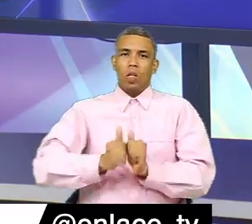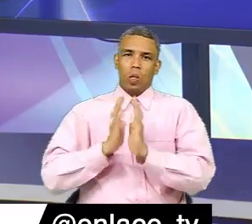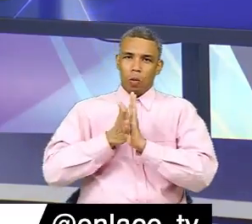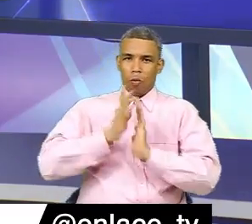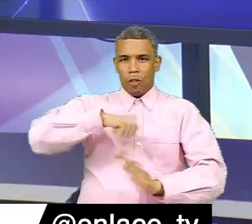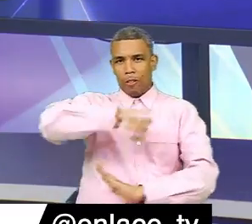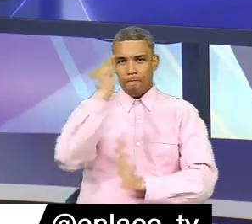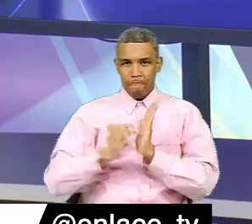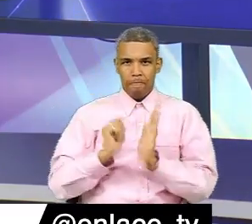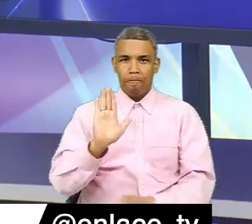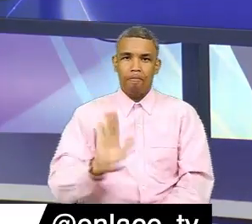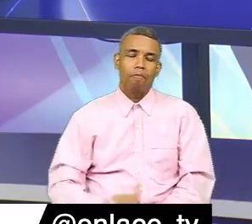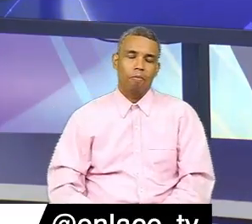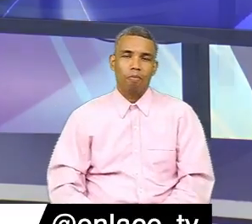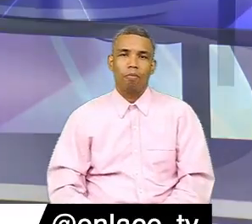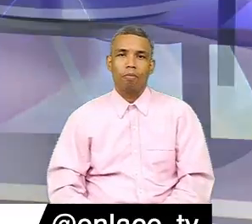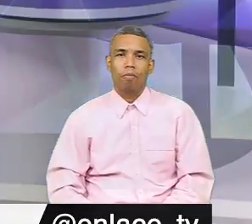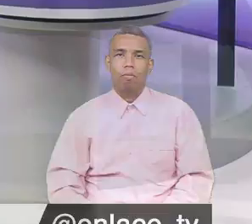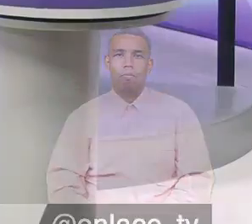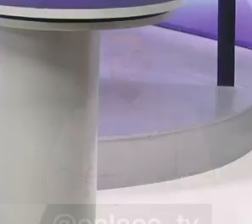Enlace Noticias. Ya regresamos.